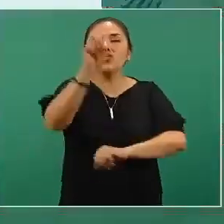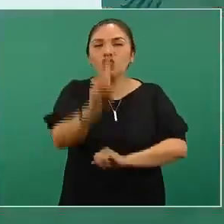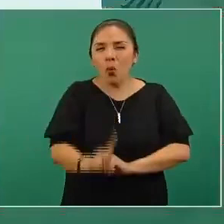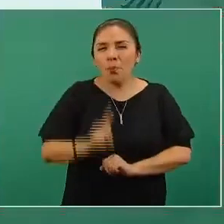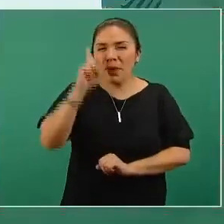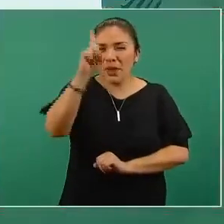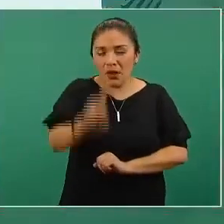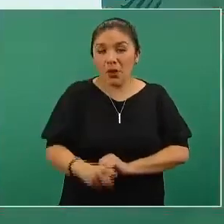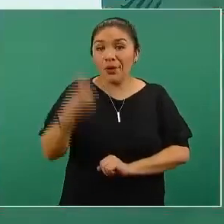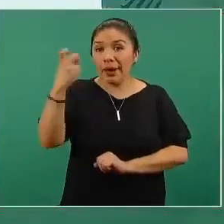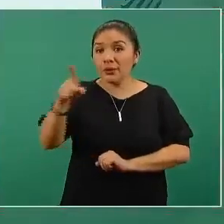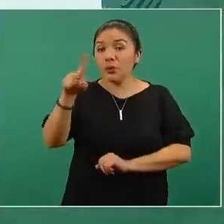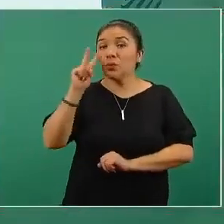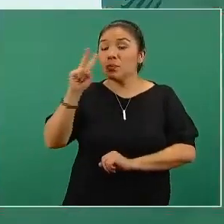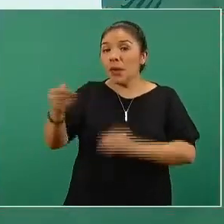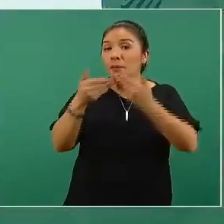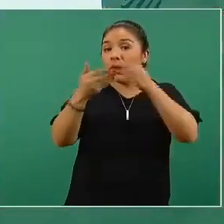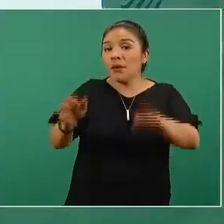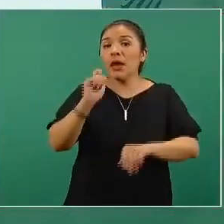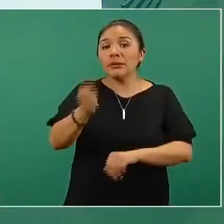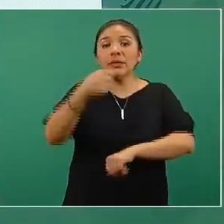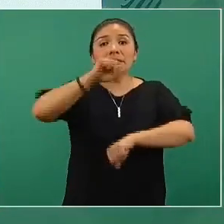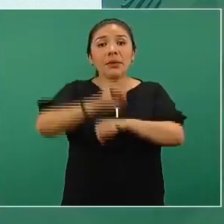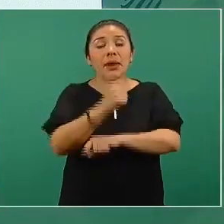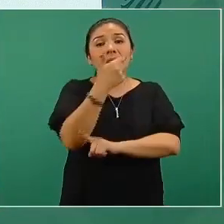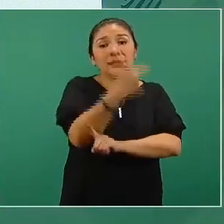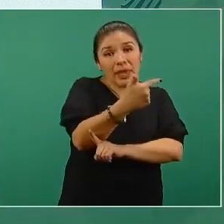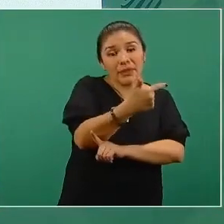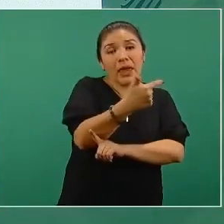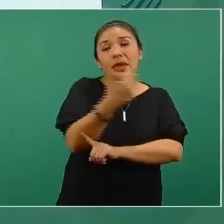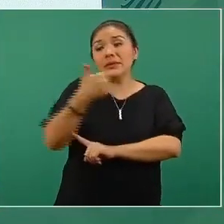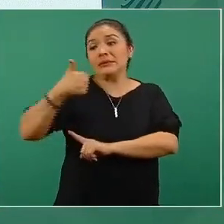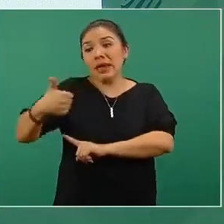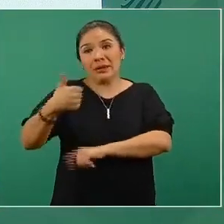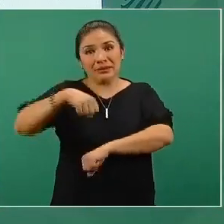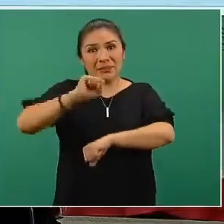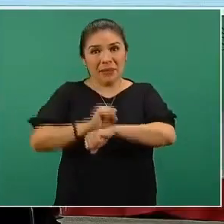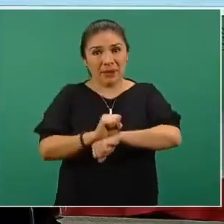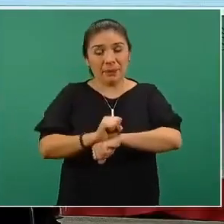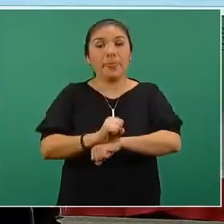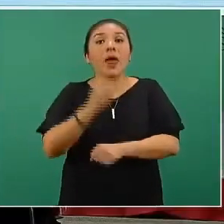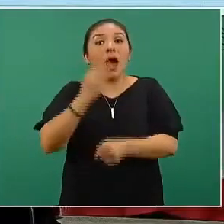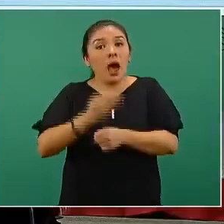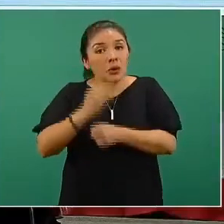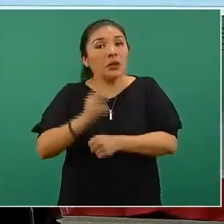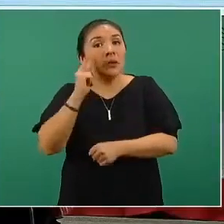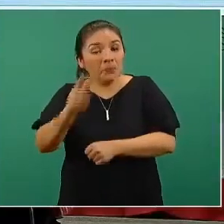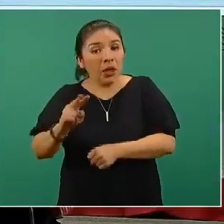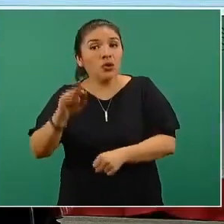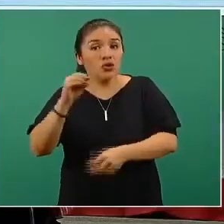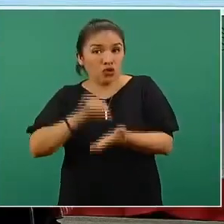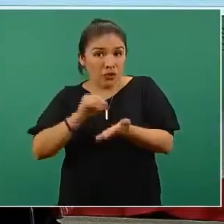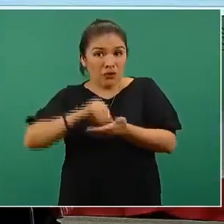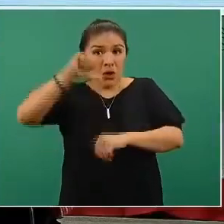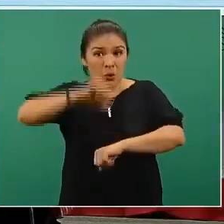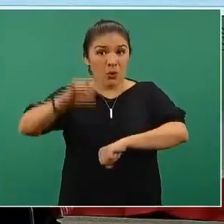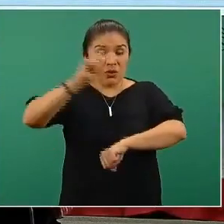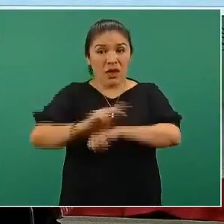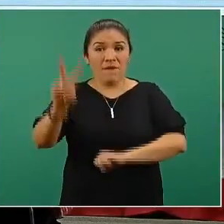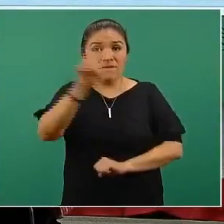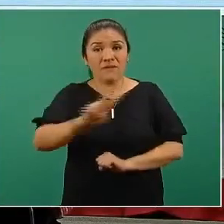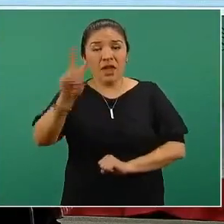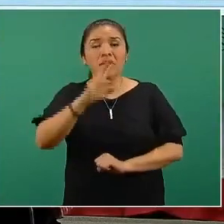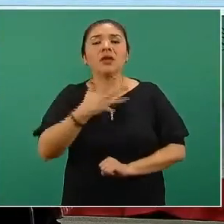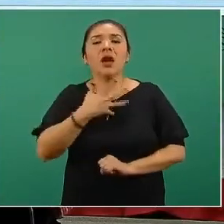es la diferencia entre la semana 7 y la semana 6, que aún tenemos hoy viernes todavía tenemos